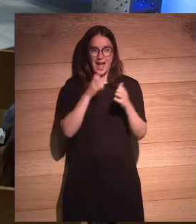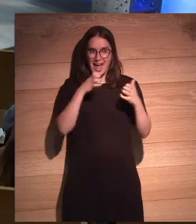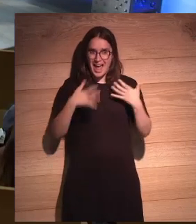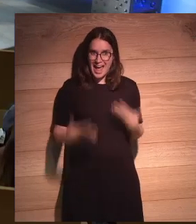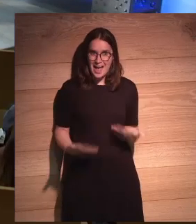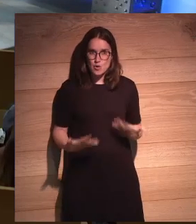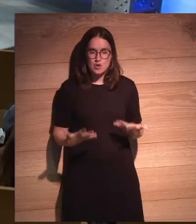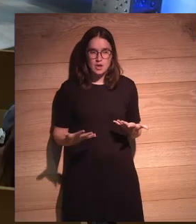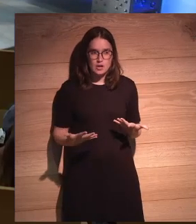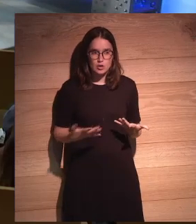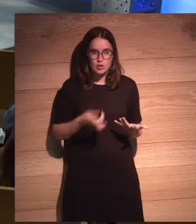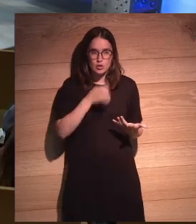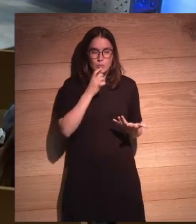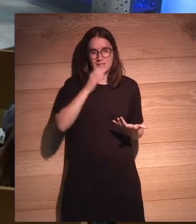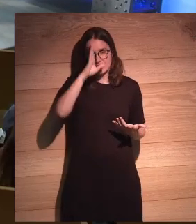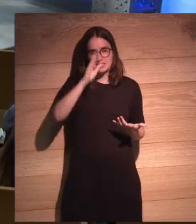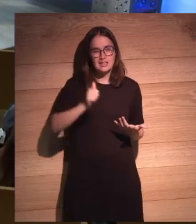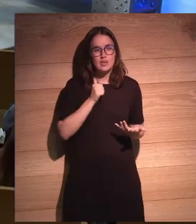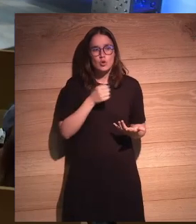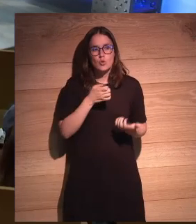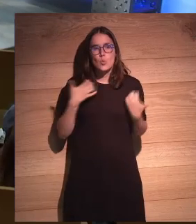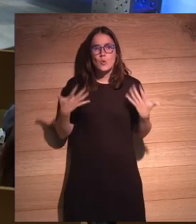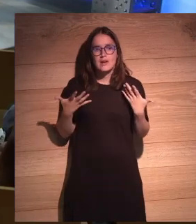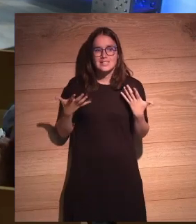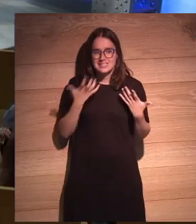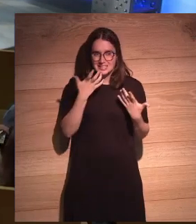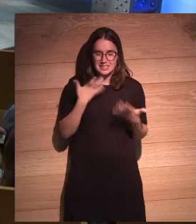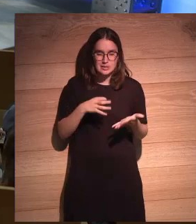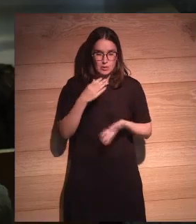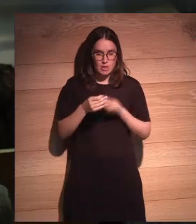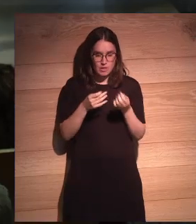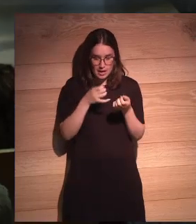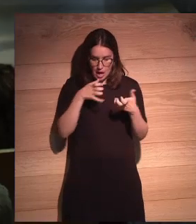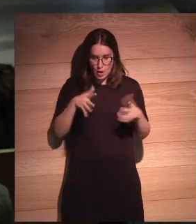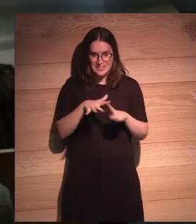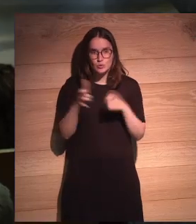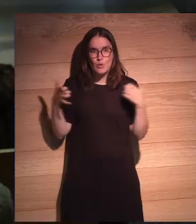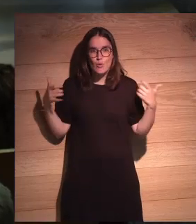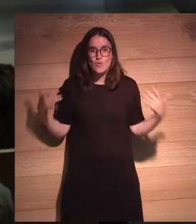mismo la introducción de la inteligencia artificial. Si se pudiese trazar una panorámica actual,